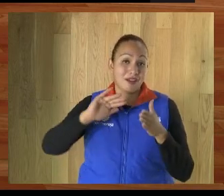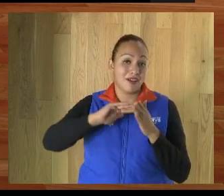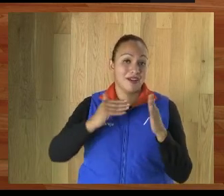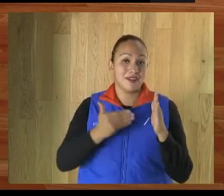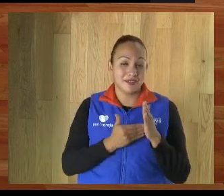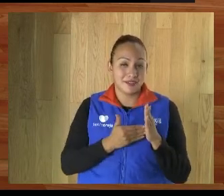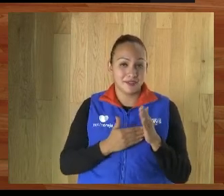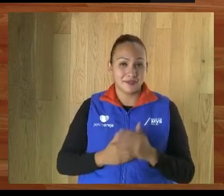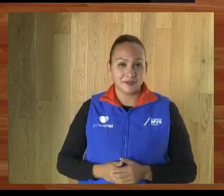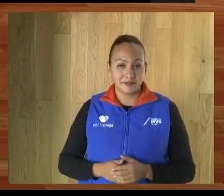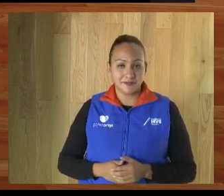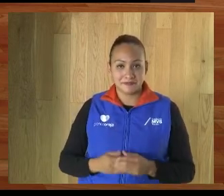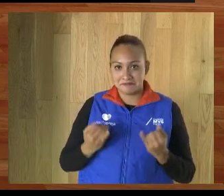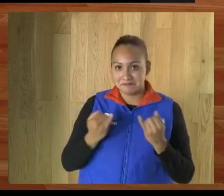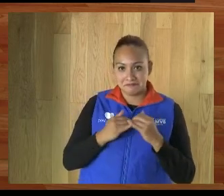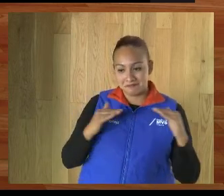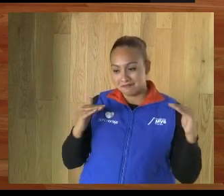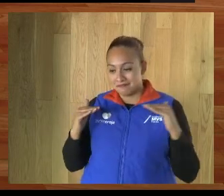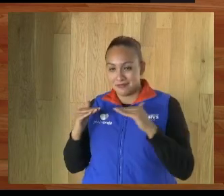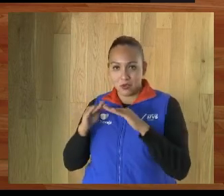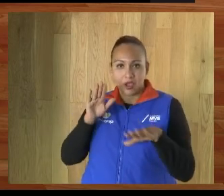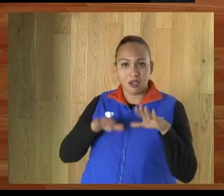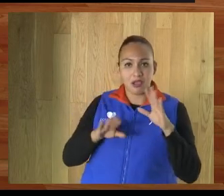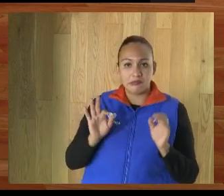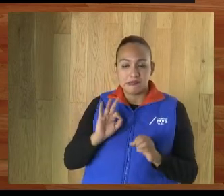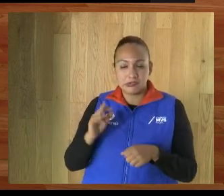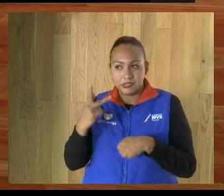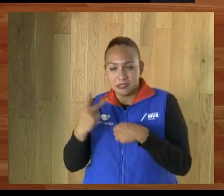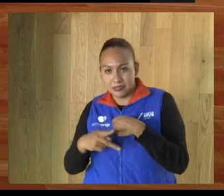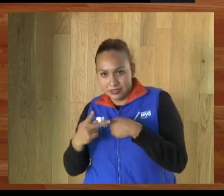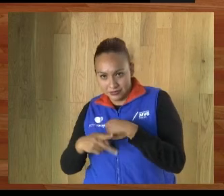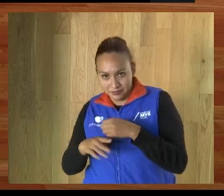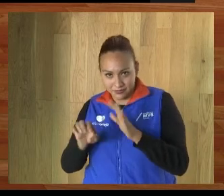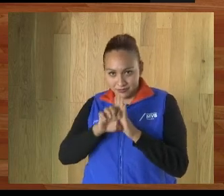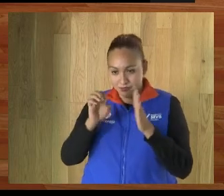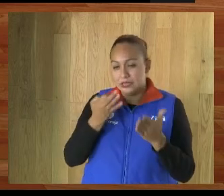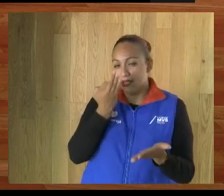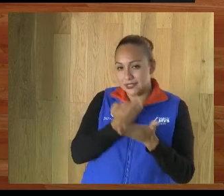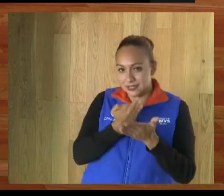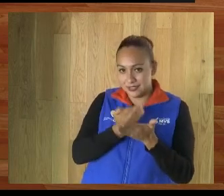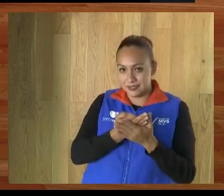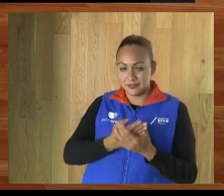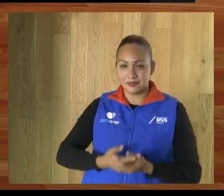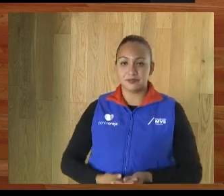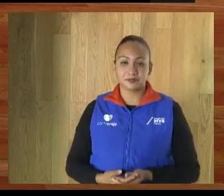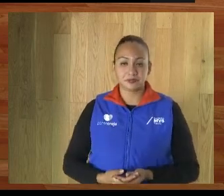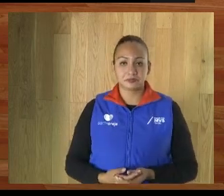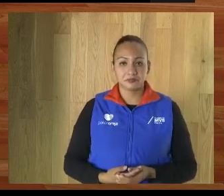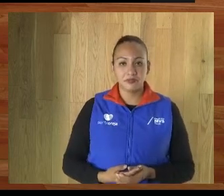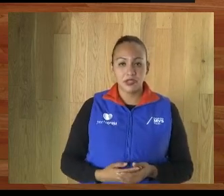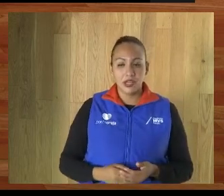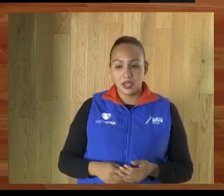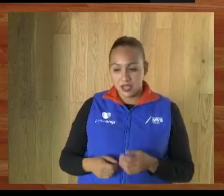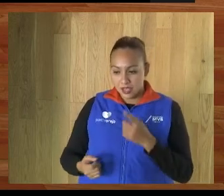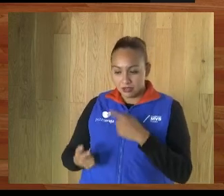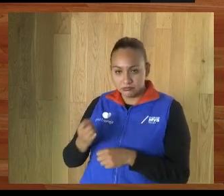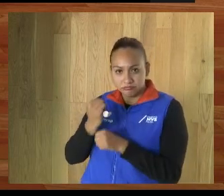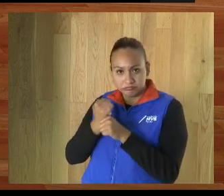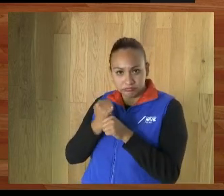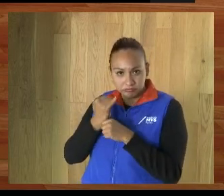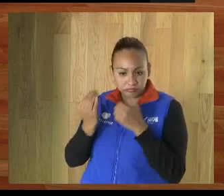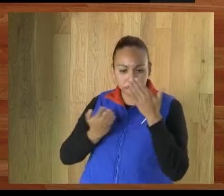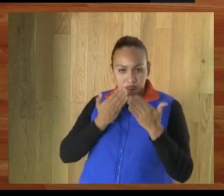cuenta al mismo nivel que otro tipo de riesgos como el financiero, ¿no? Y diferentes estudios lo consideran